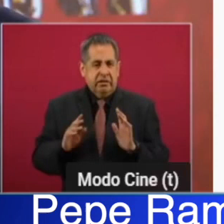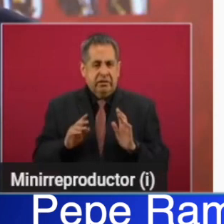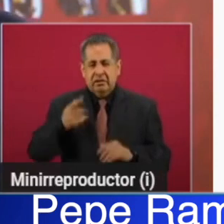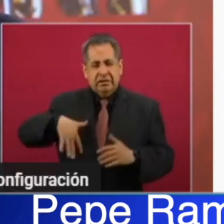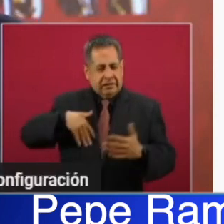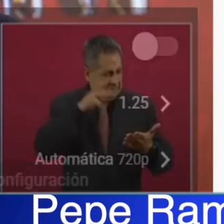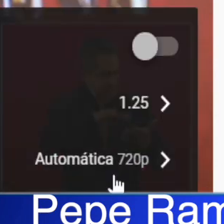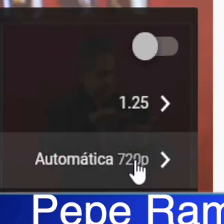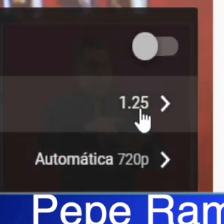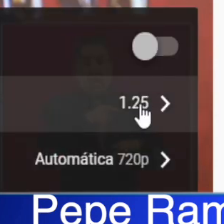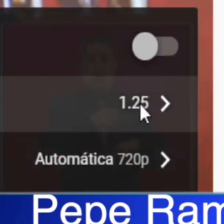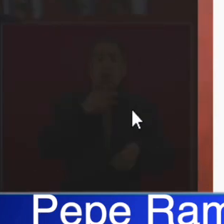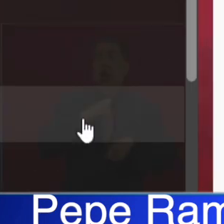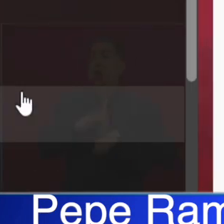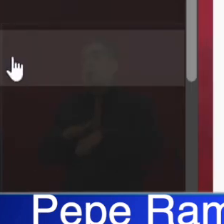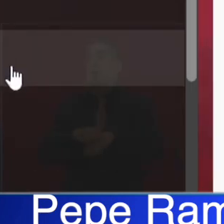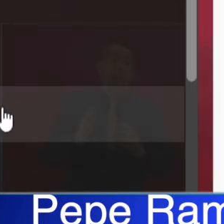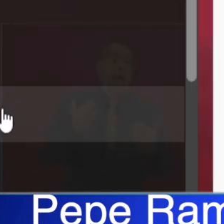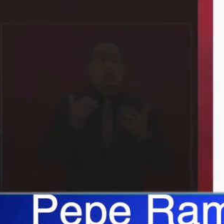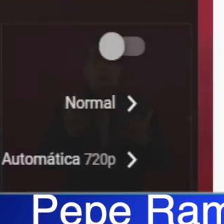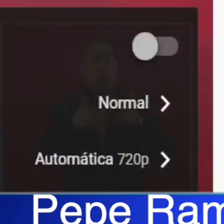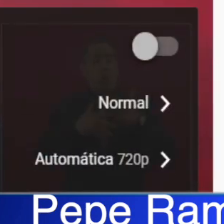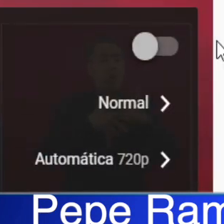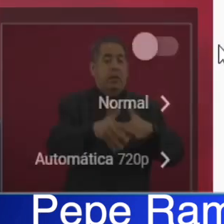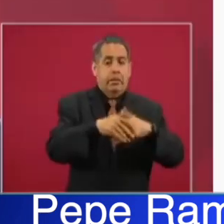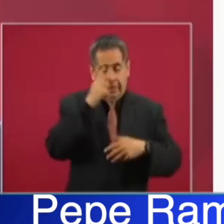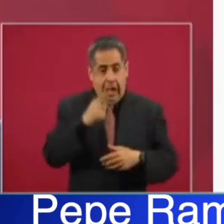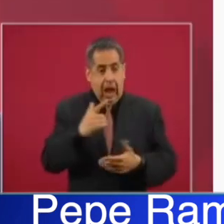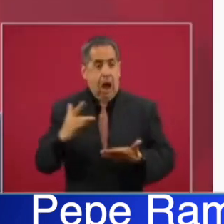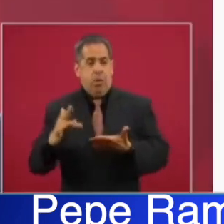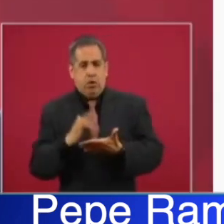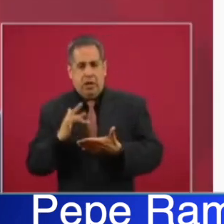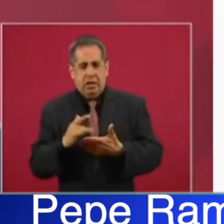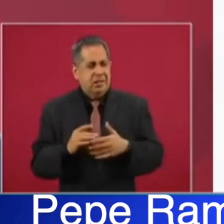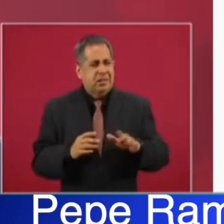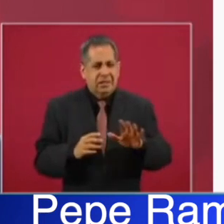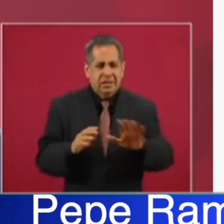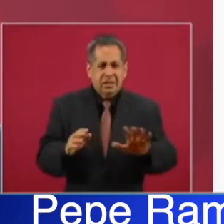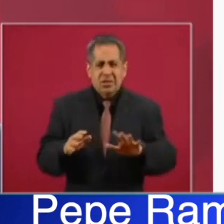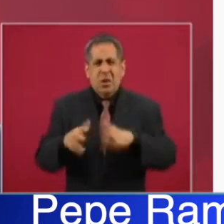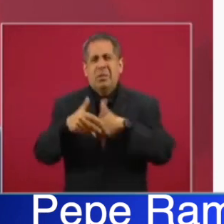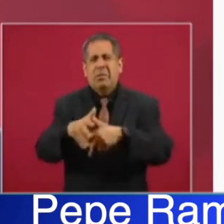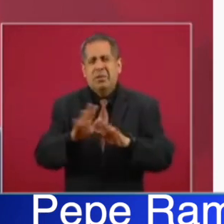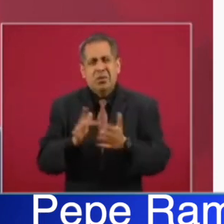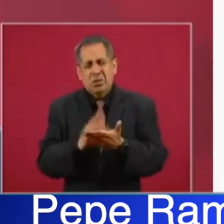de leer de que están convocando a una manifestación para apoyarnos. Yo diría, no se